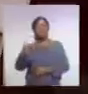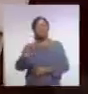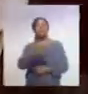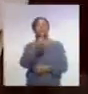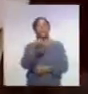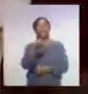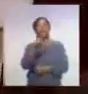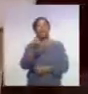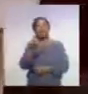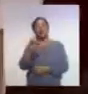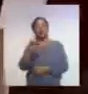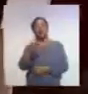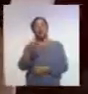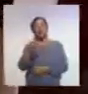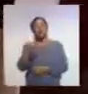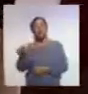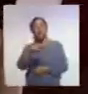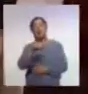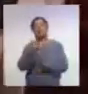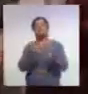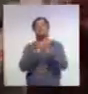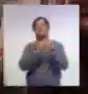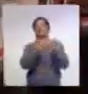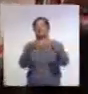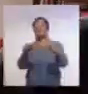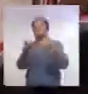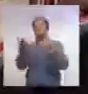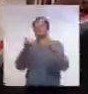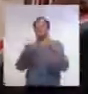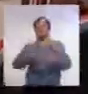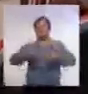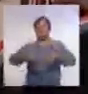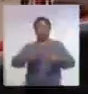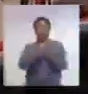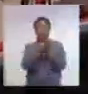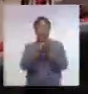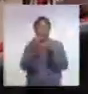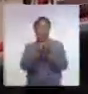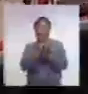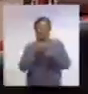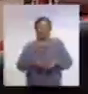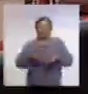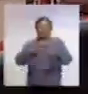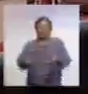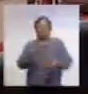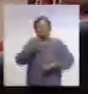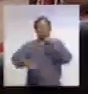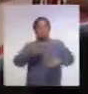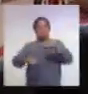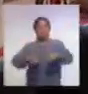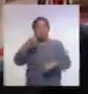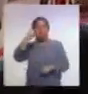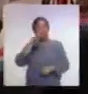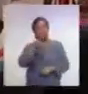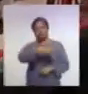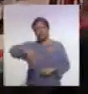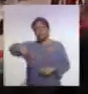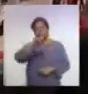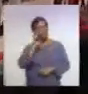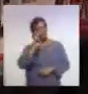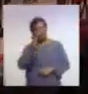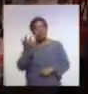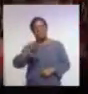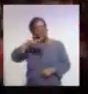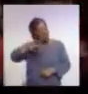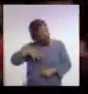Los ganadores recibieron un reconocimiento, un paquete de libros y una bicicleta con la finalidad de reconocer el esfuerzo que realizaron para grabar